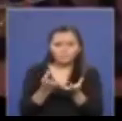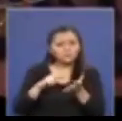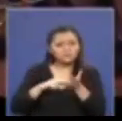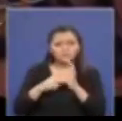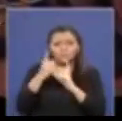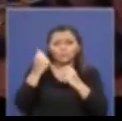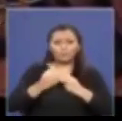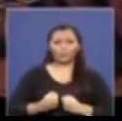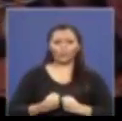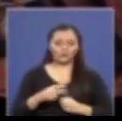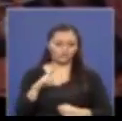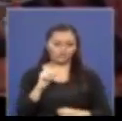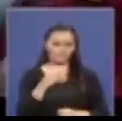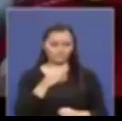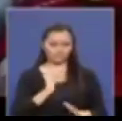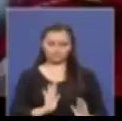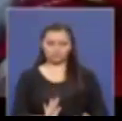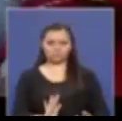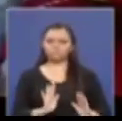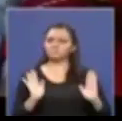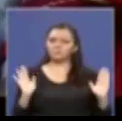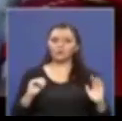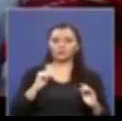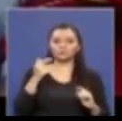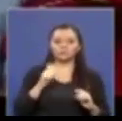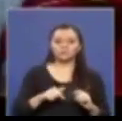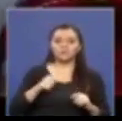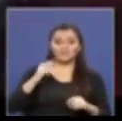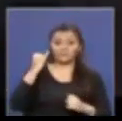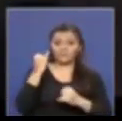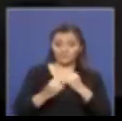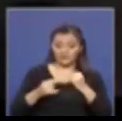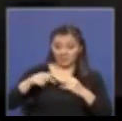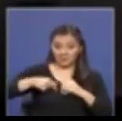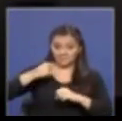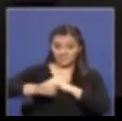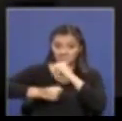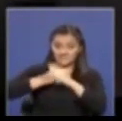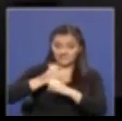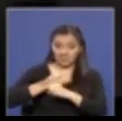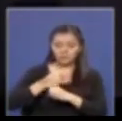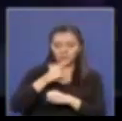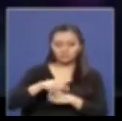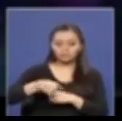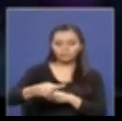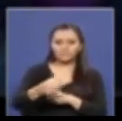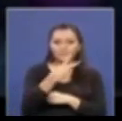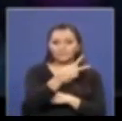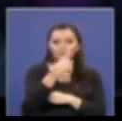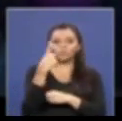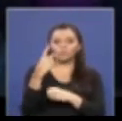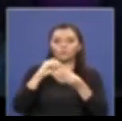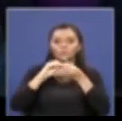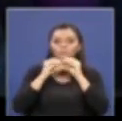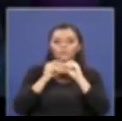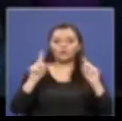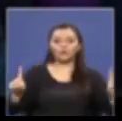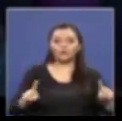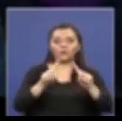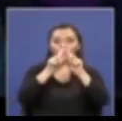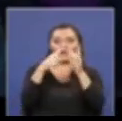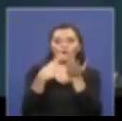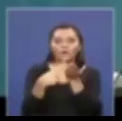poder, compañeros. A finales de este año estaremos en la 21ª conferencia de las